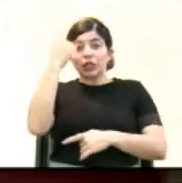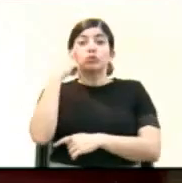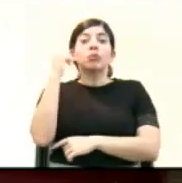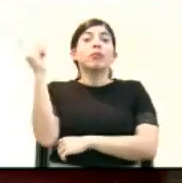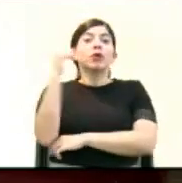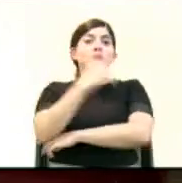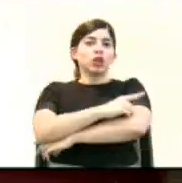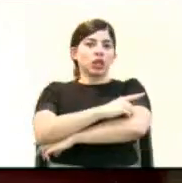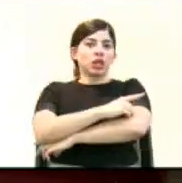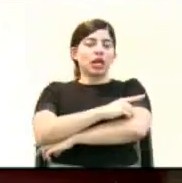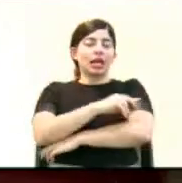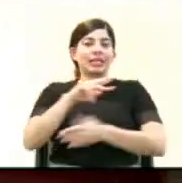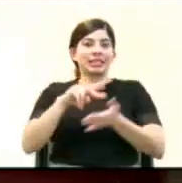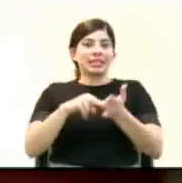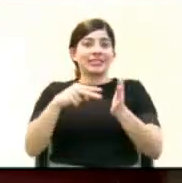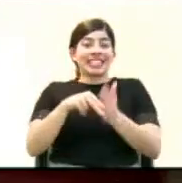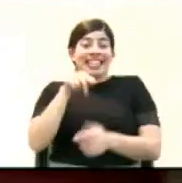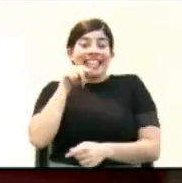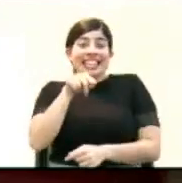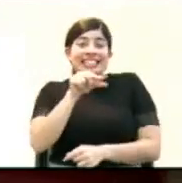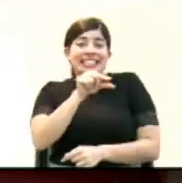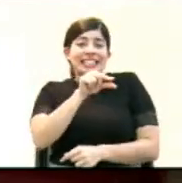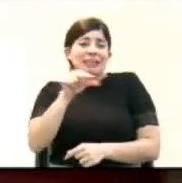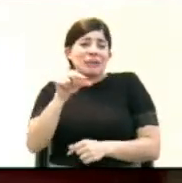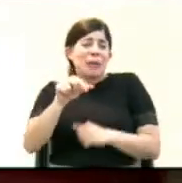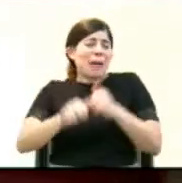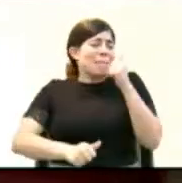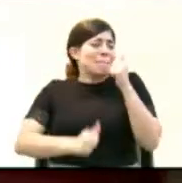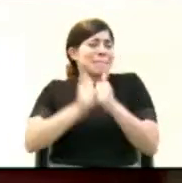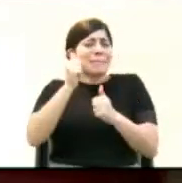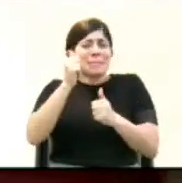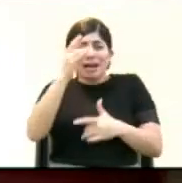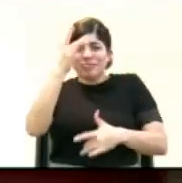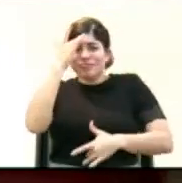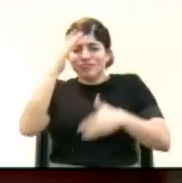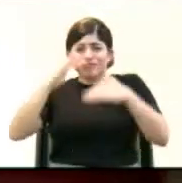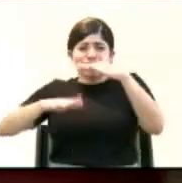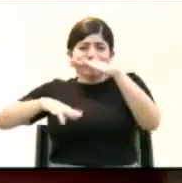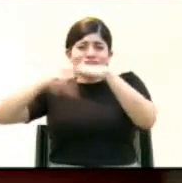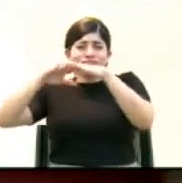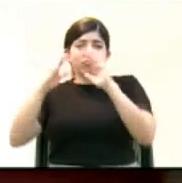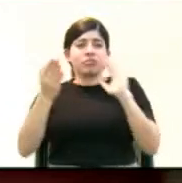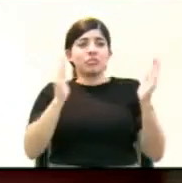día, ubicándose como la semana con mayor acumulación de casos desde el mes de mayo,